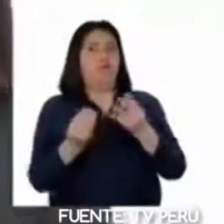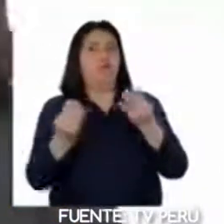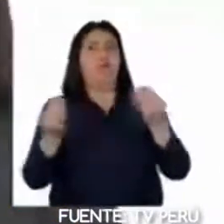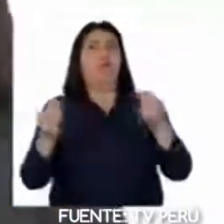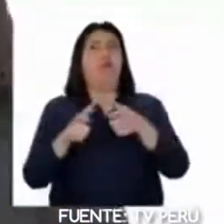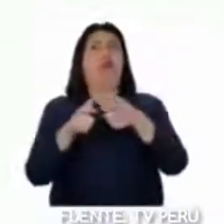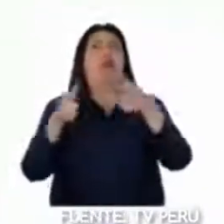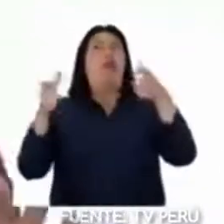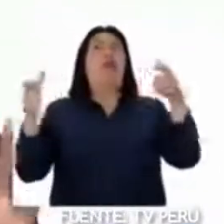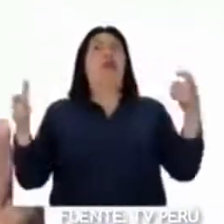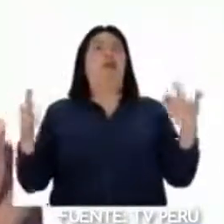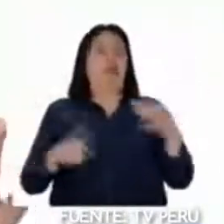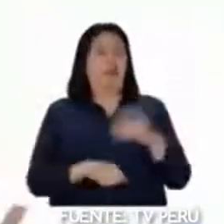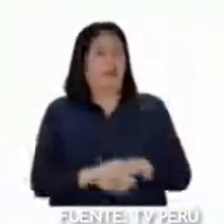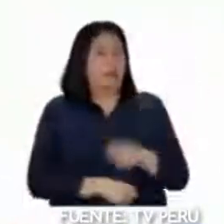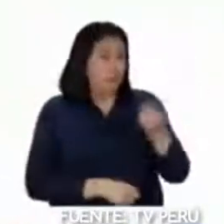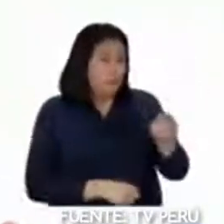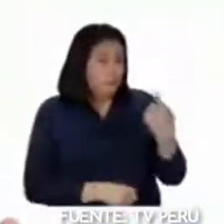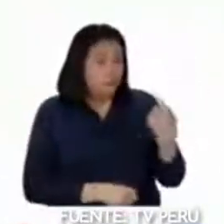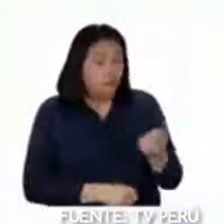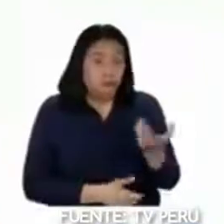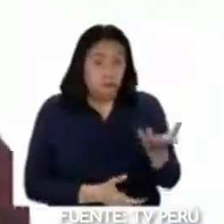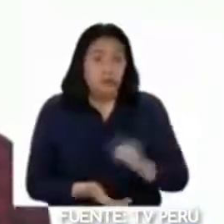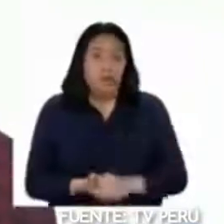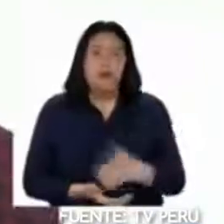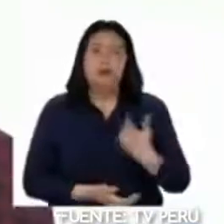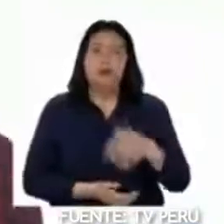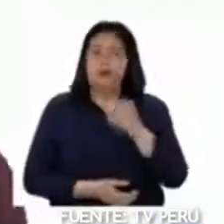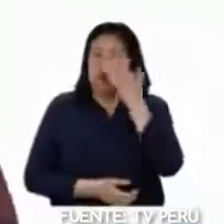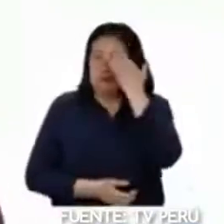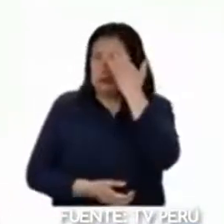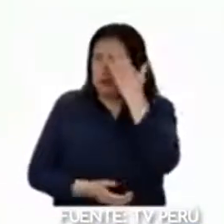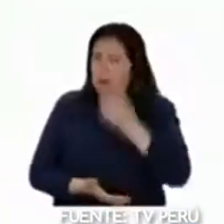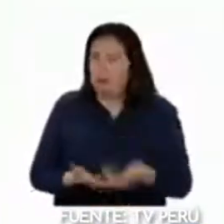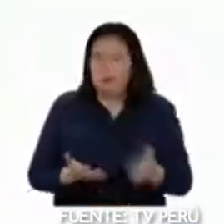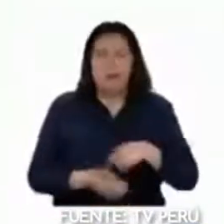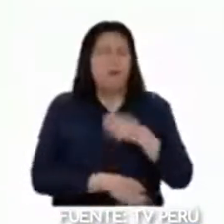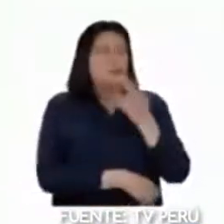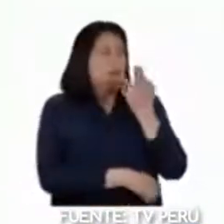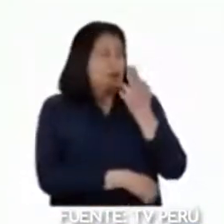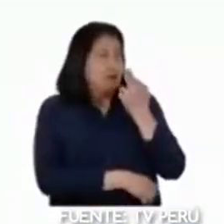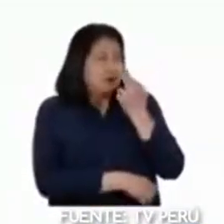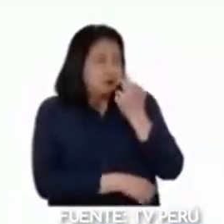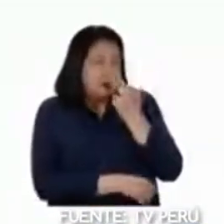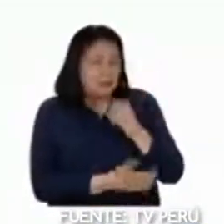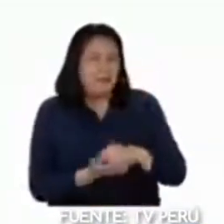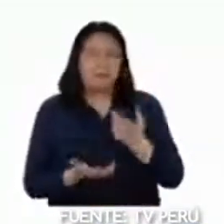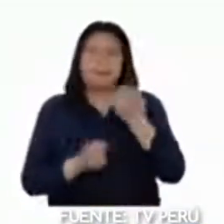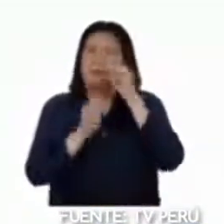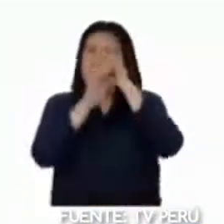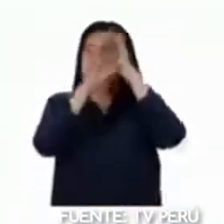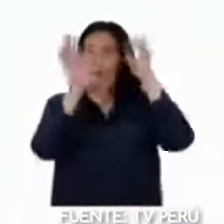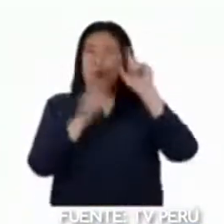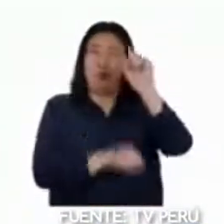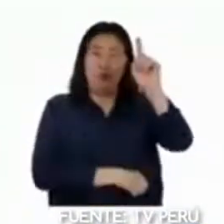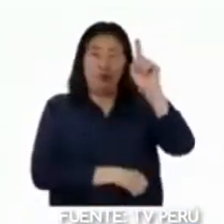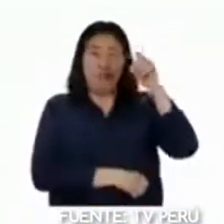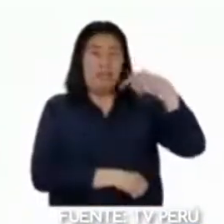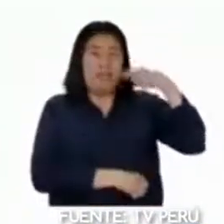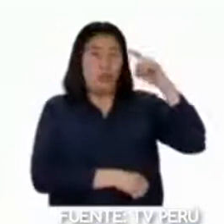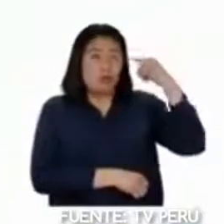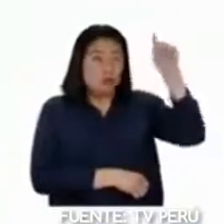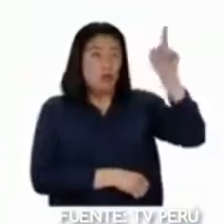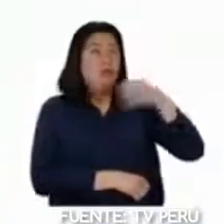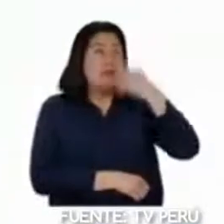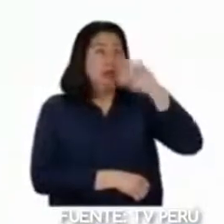cantidad enorme. Y no solo eso. ¿Quieren saber además algo curioso? Si imaginamos ese millón de